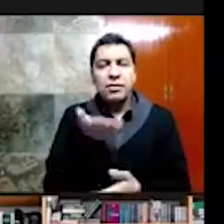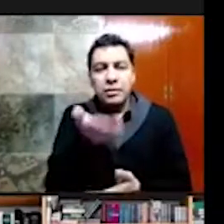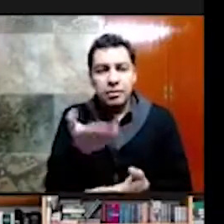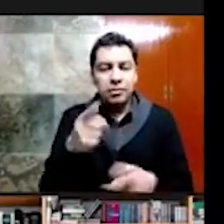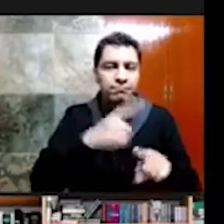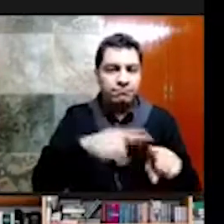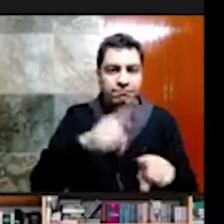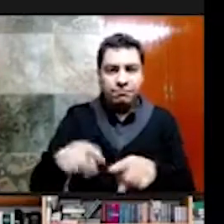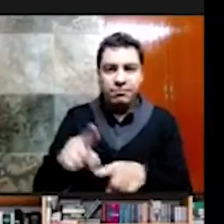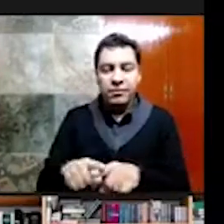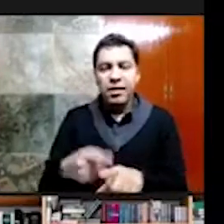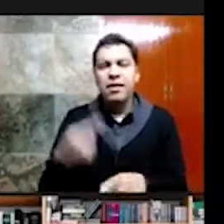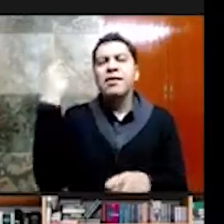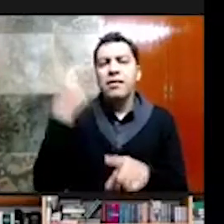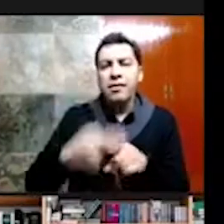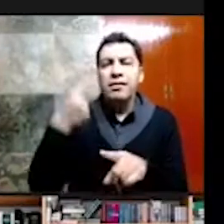manera